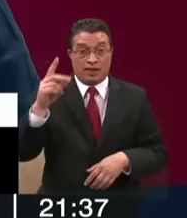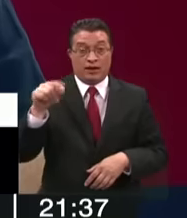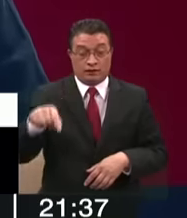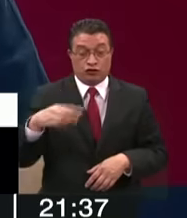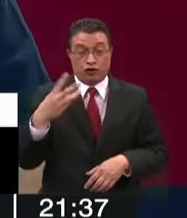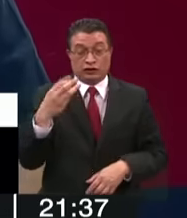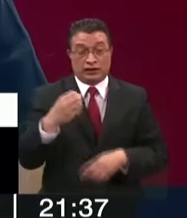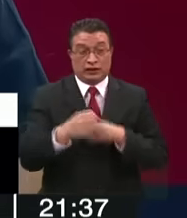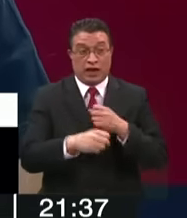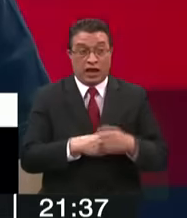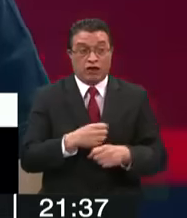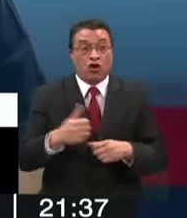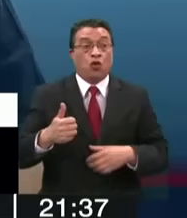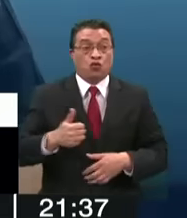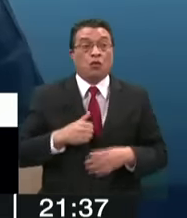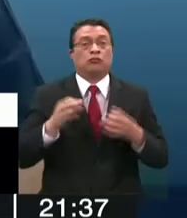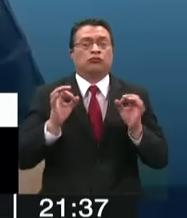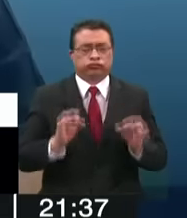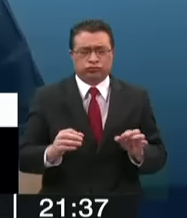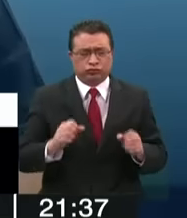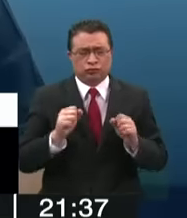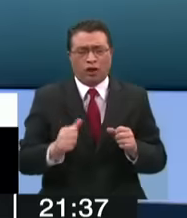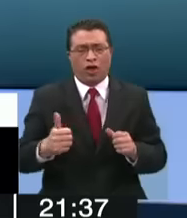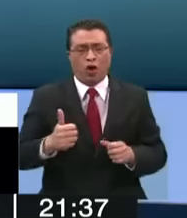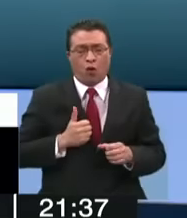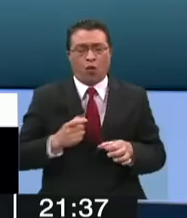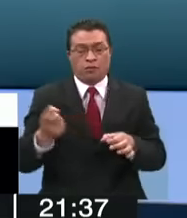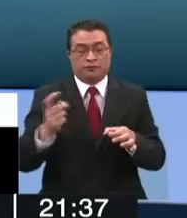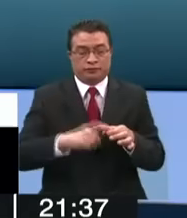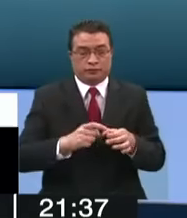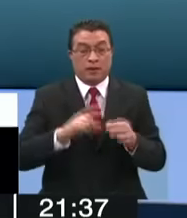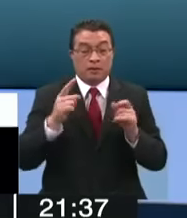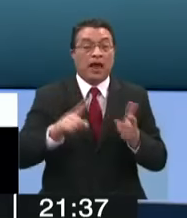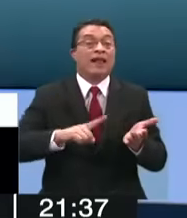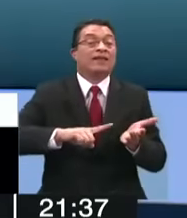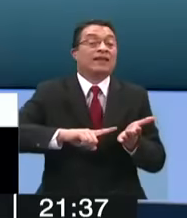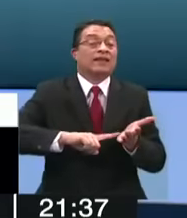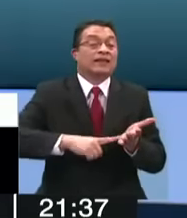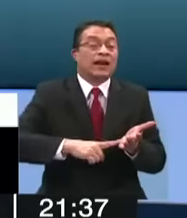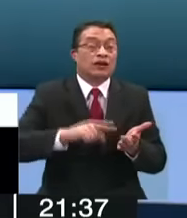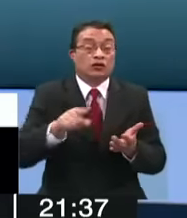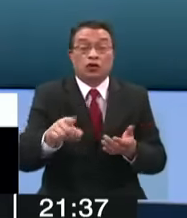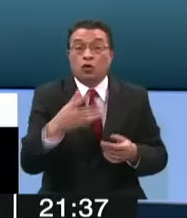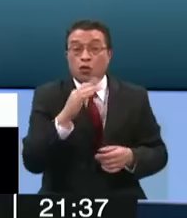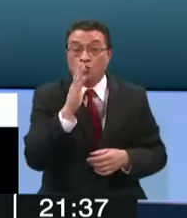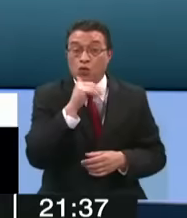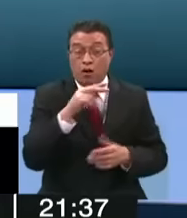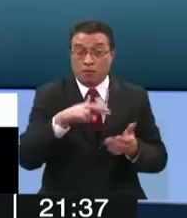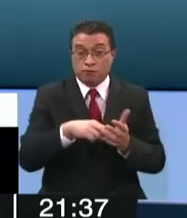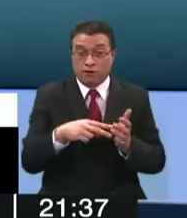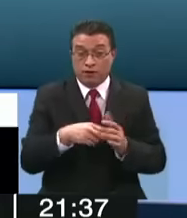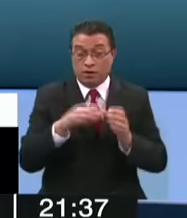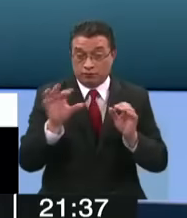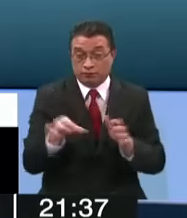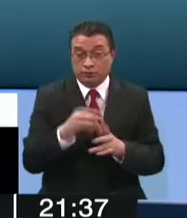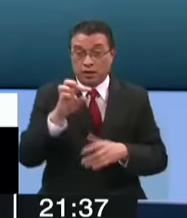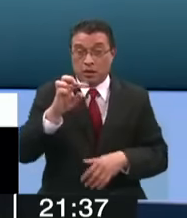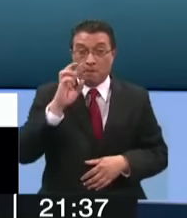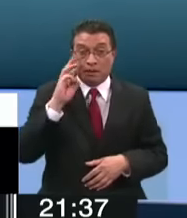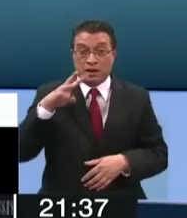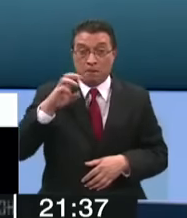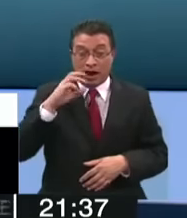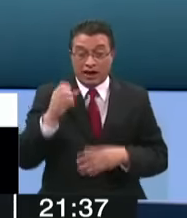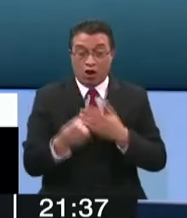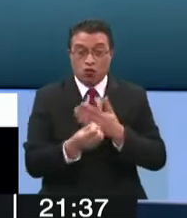30 años, vamos a cumplir el refichaje. O sea, por esa parte, por el aspecto técnico, por decirlo de algún modo, no hay ningún problema para que se efectúen las primarias dentro de la